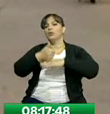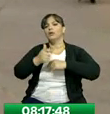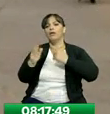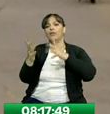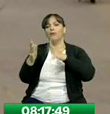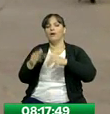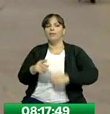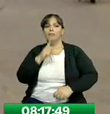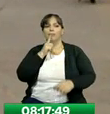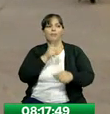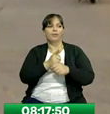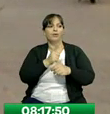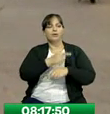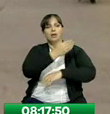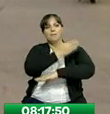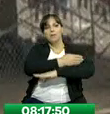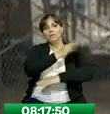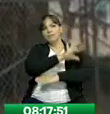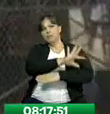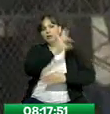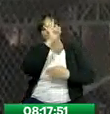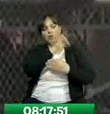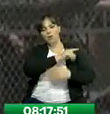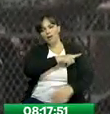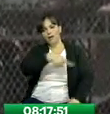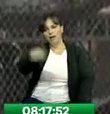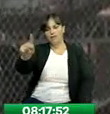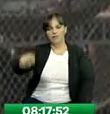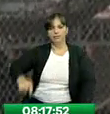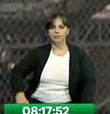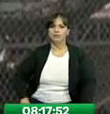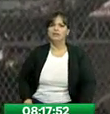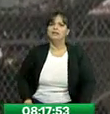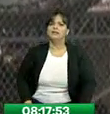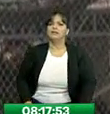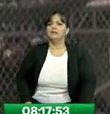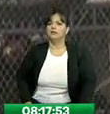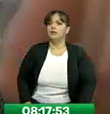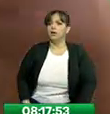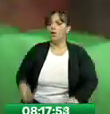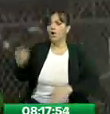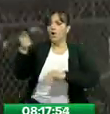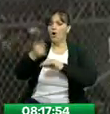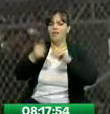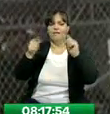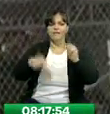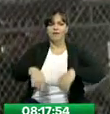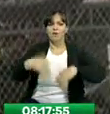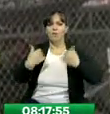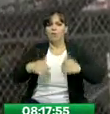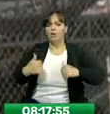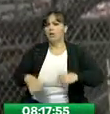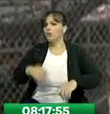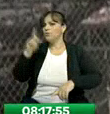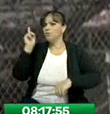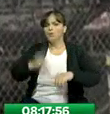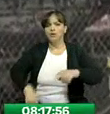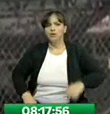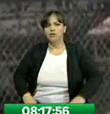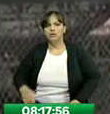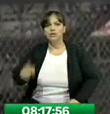suceso despertando la ira de más de 5 mil personas quienes habían pagado hasta 10 dólares